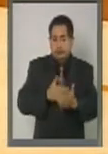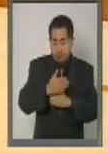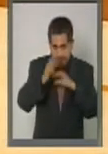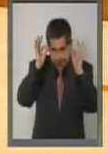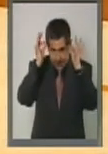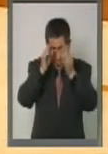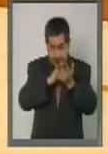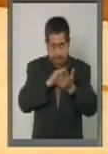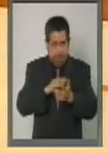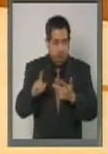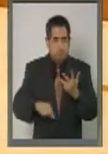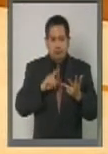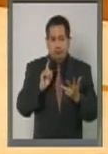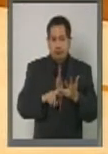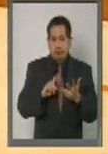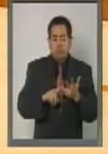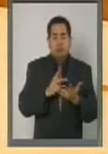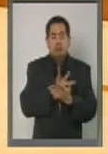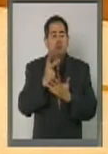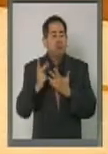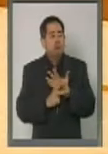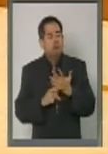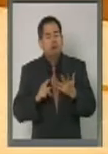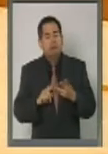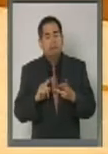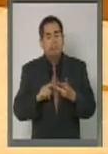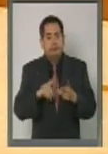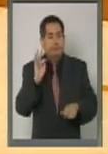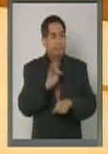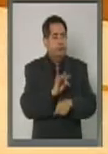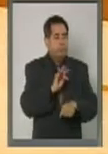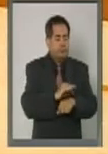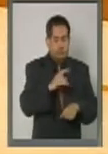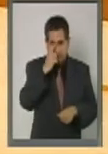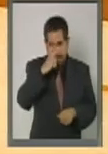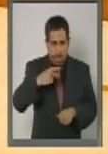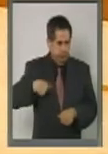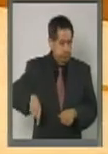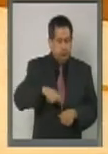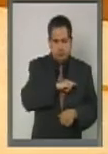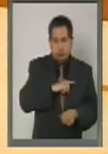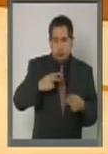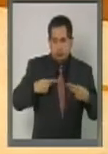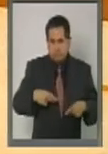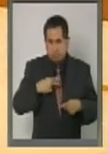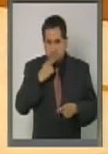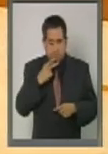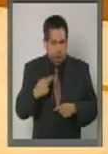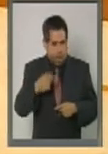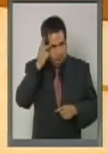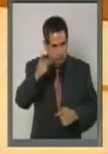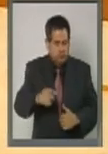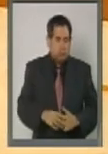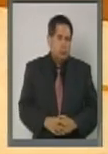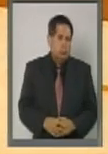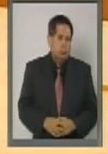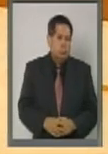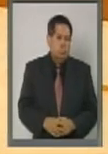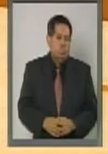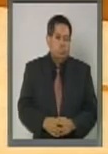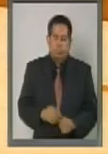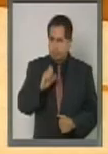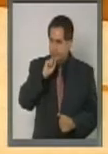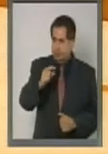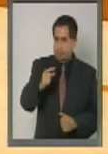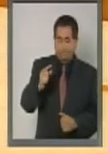consulares, los programas de protección al patrimonio. Señor presidente, así como lo